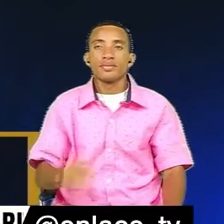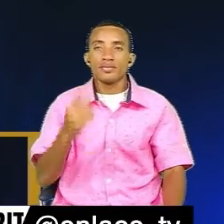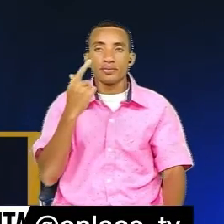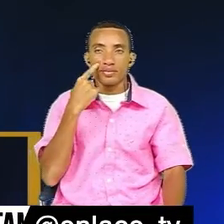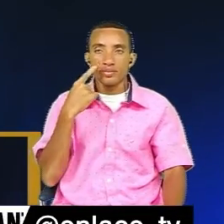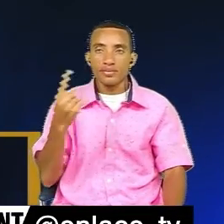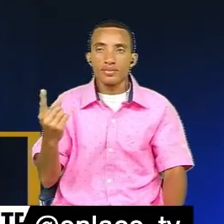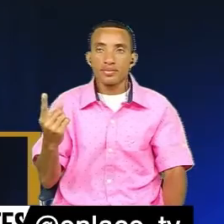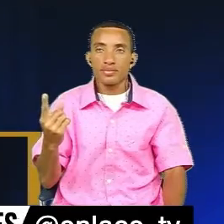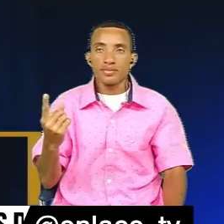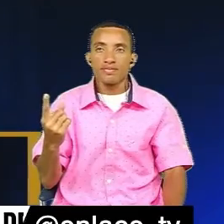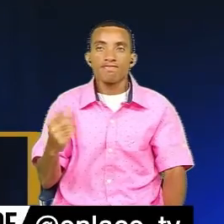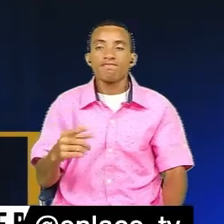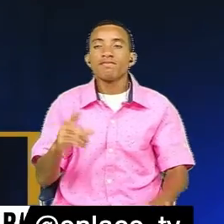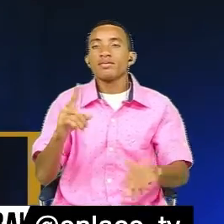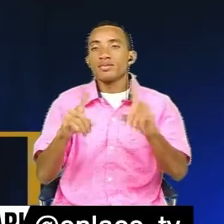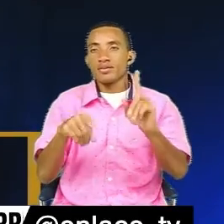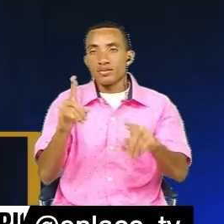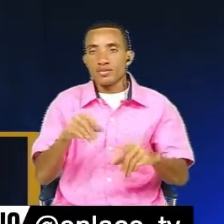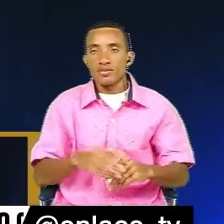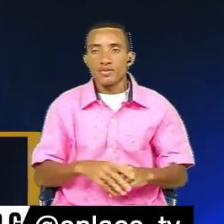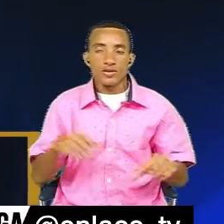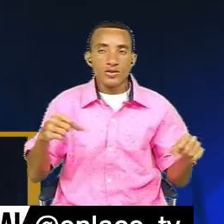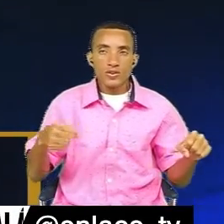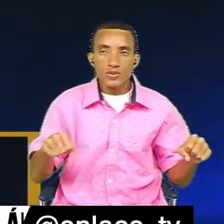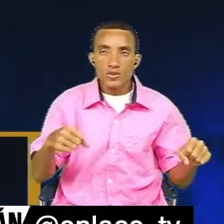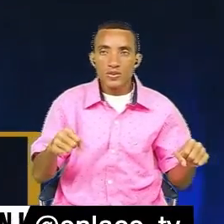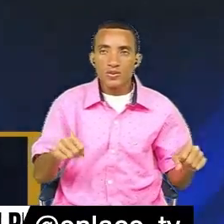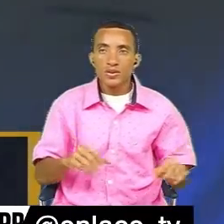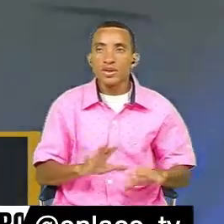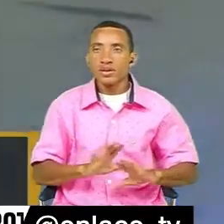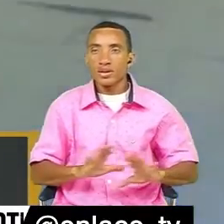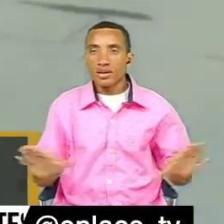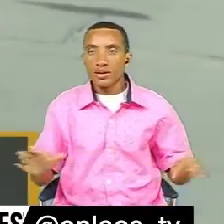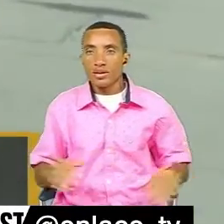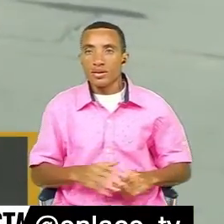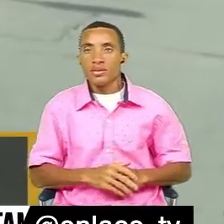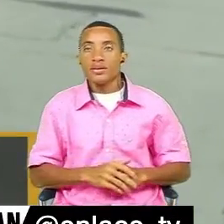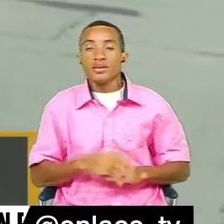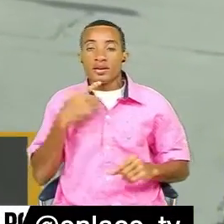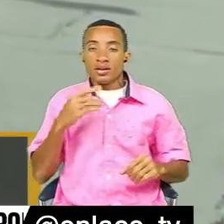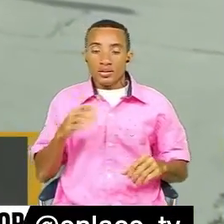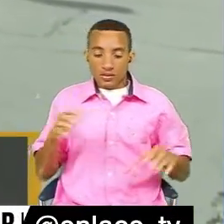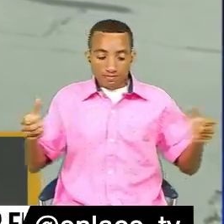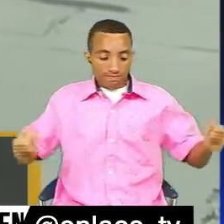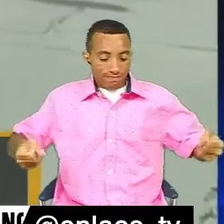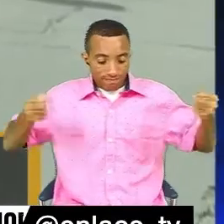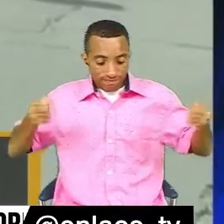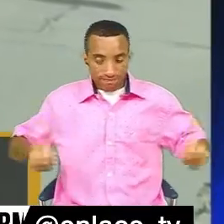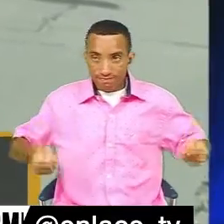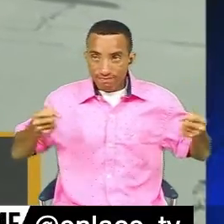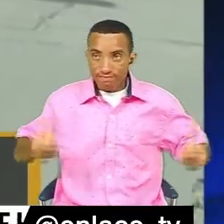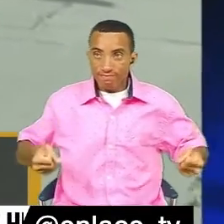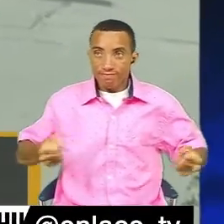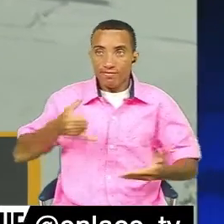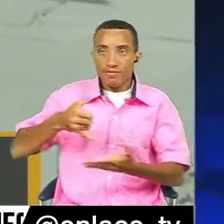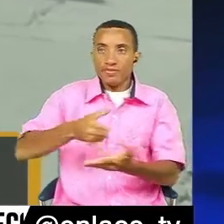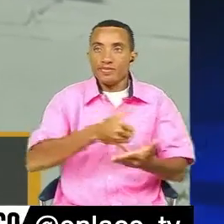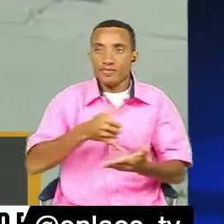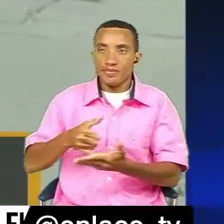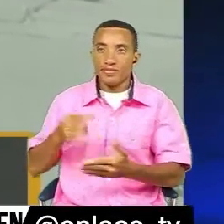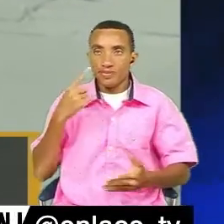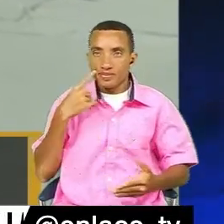imprudencia? Sin precaución alguna, el conductor de esta motocicleta, no bastando con transportar una canasta de bebidas en su vehículo, emprende su camino, pero